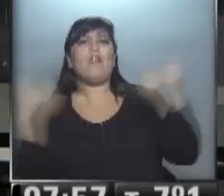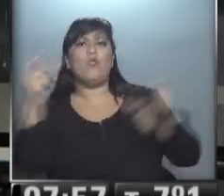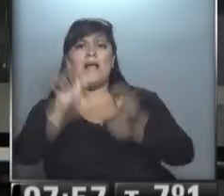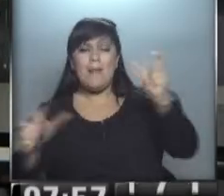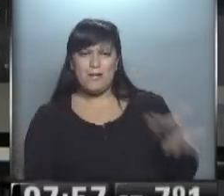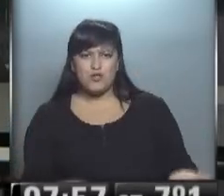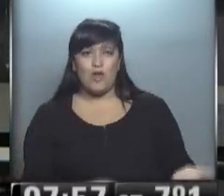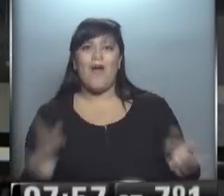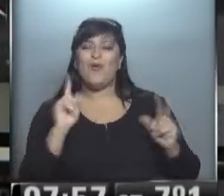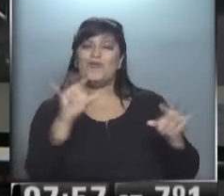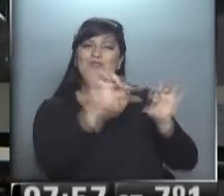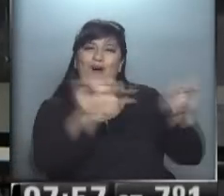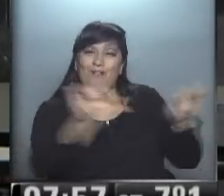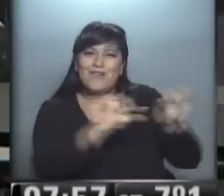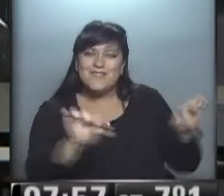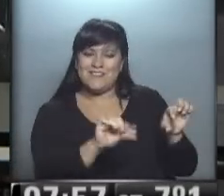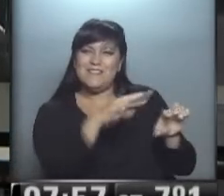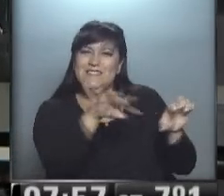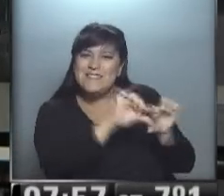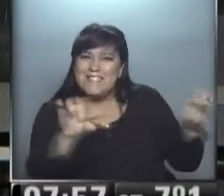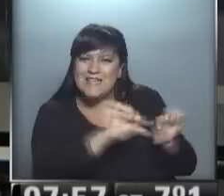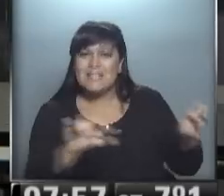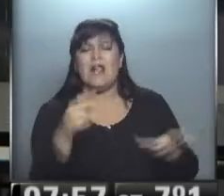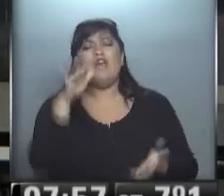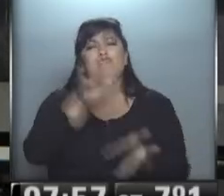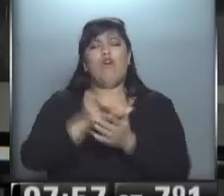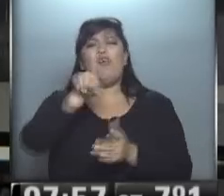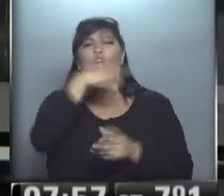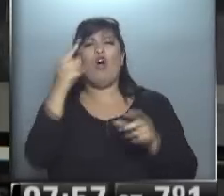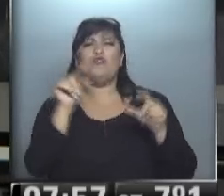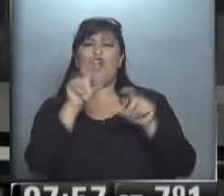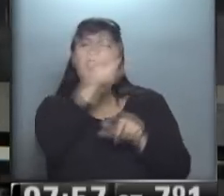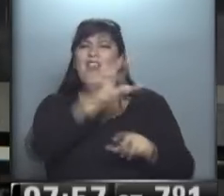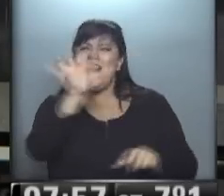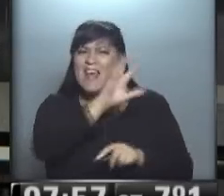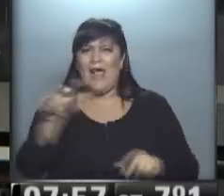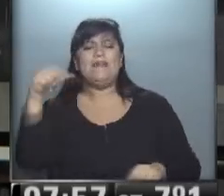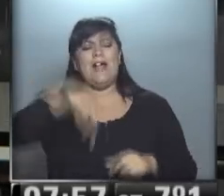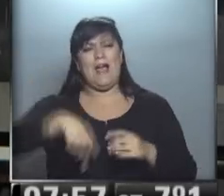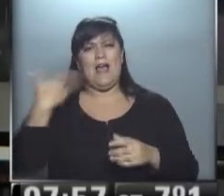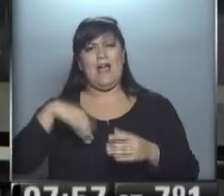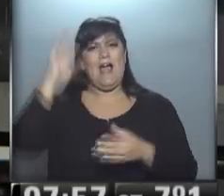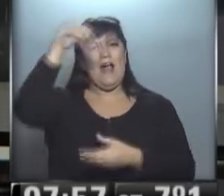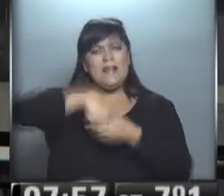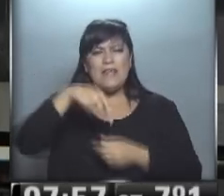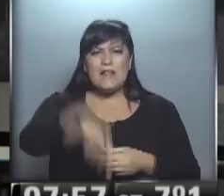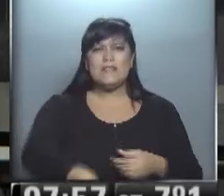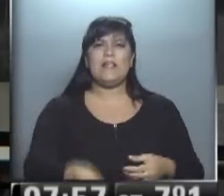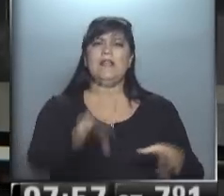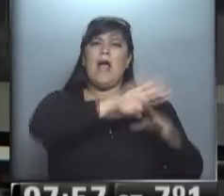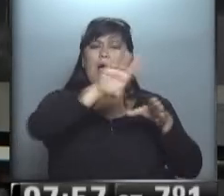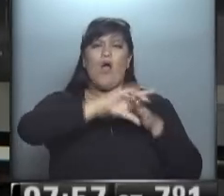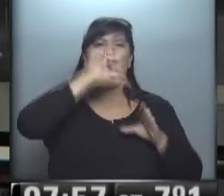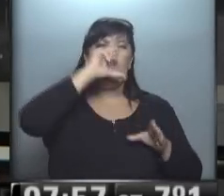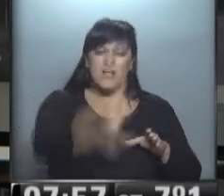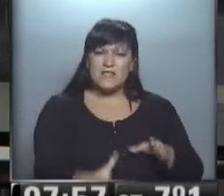y hablabas de letra chica cambiamos de tema para hablar sobre otro tipo de letra que involucra la Argentina litigio con los fondos buitre y el desacato